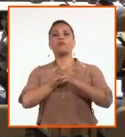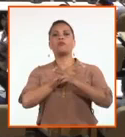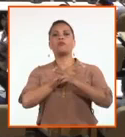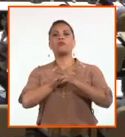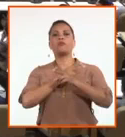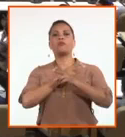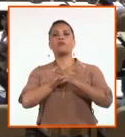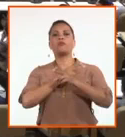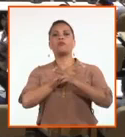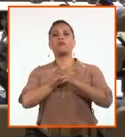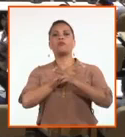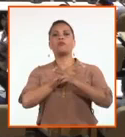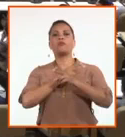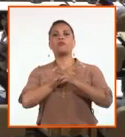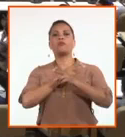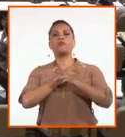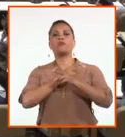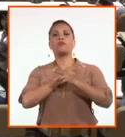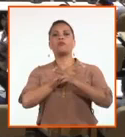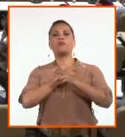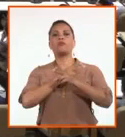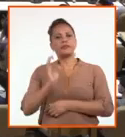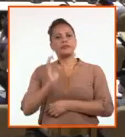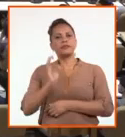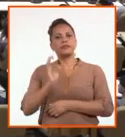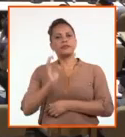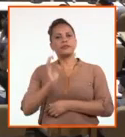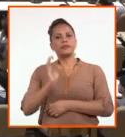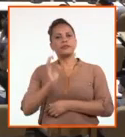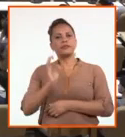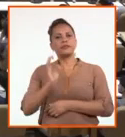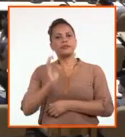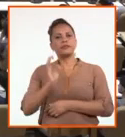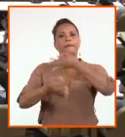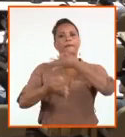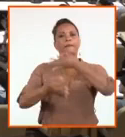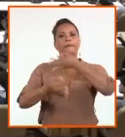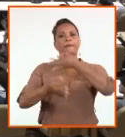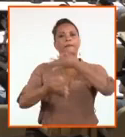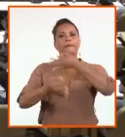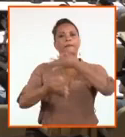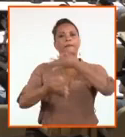fragua de revolucionarios y a donde siempre fue en busca del aliento renovado para emprender